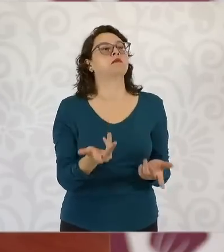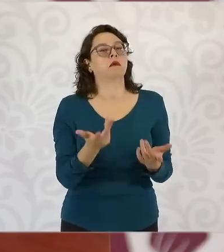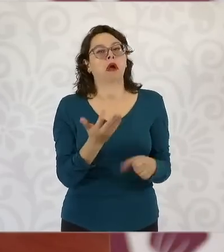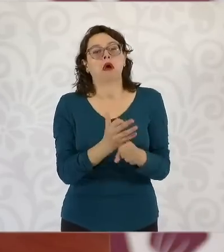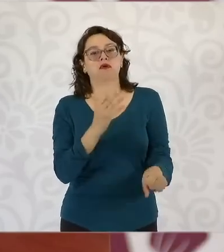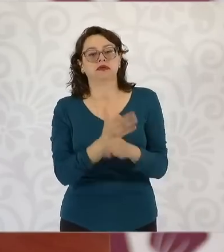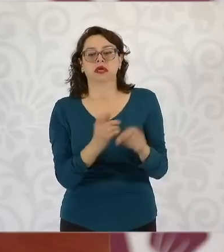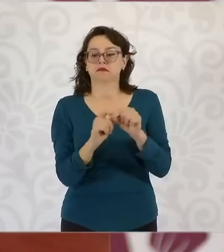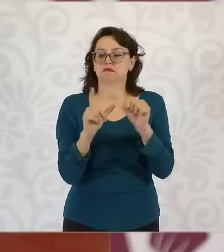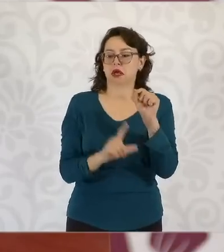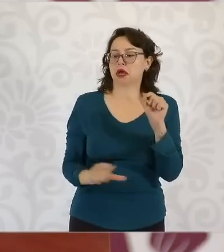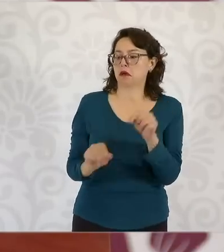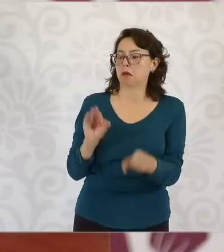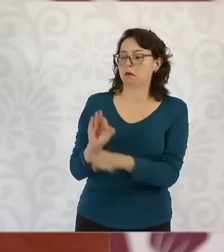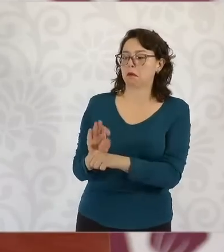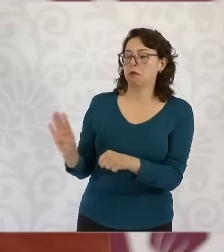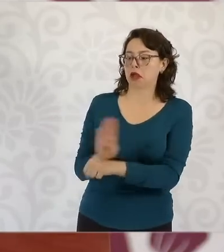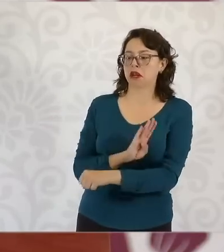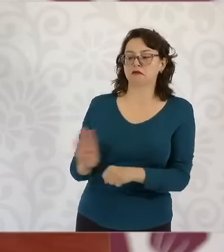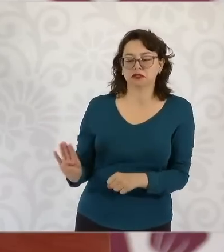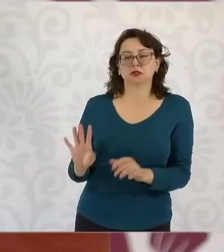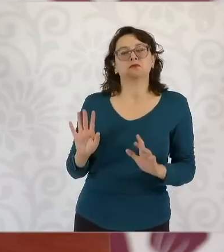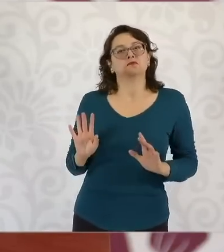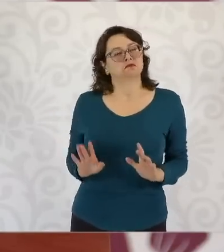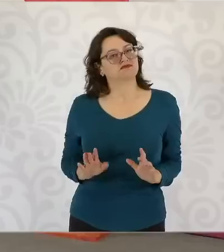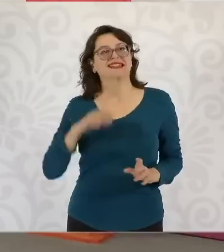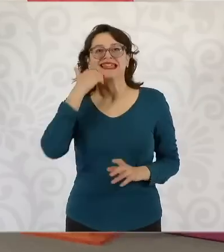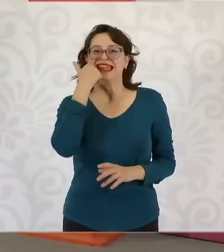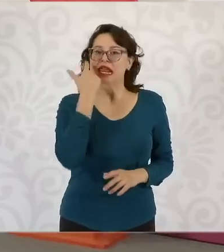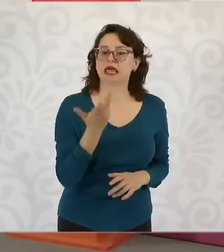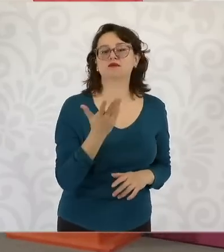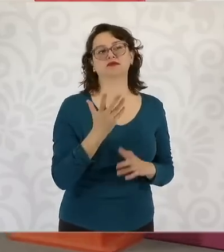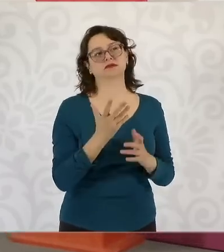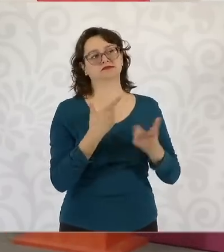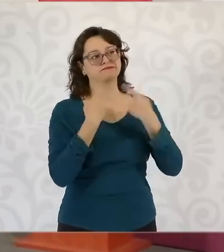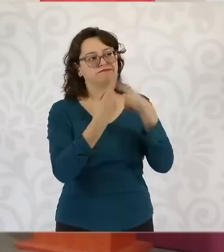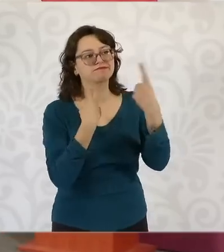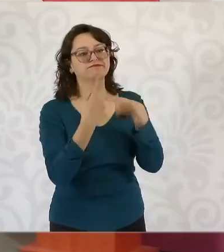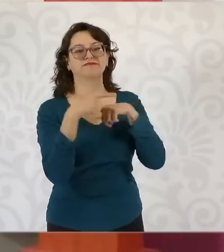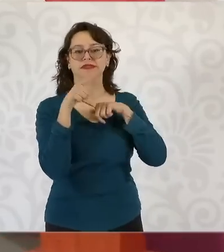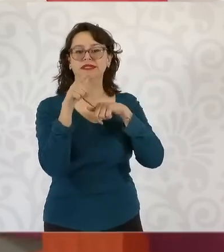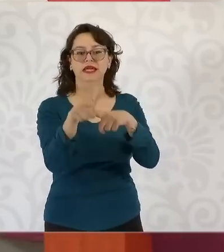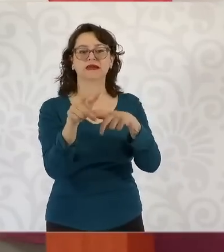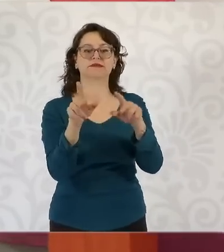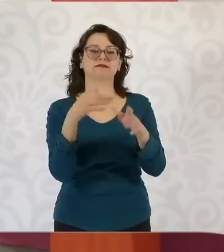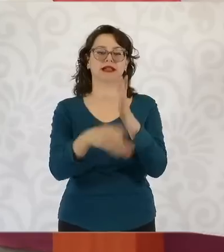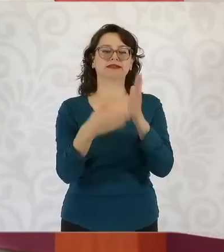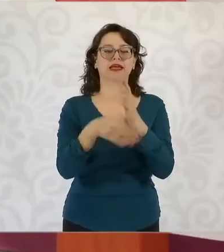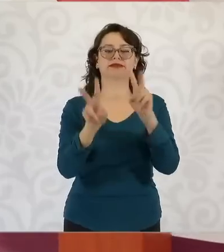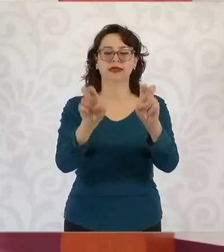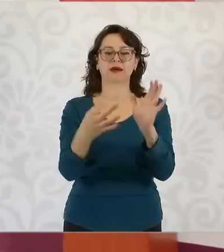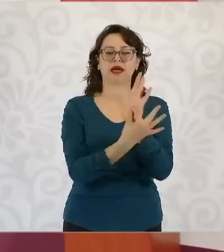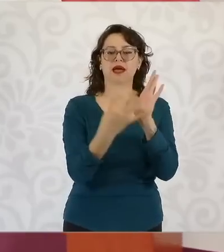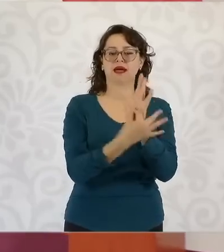situación preferencial y seguimos trabajando sobre el tema del acero y el aluminio y algunos otros temas